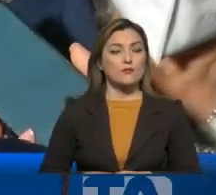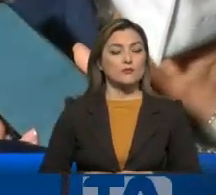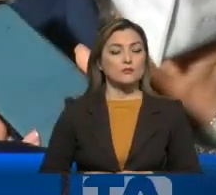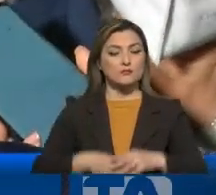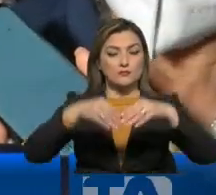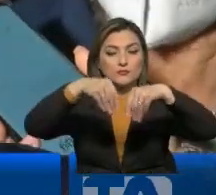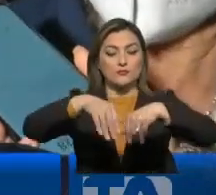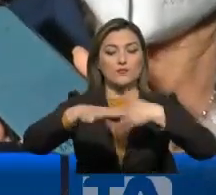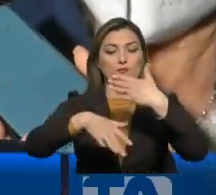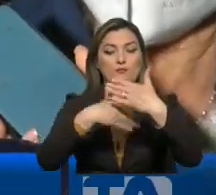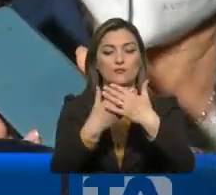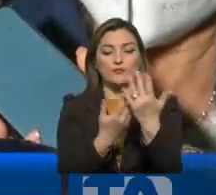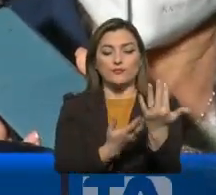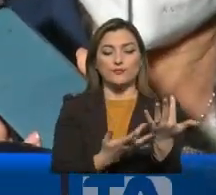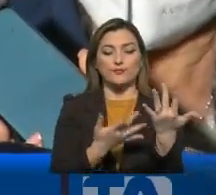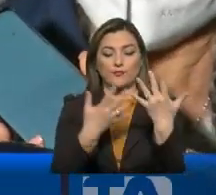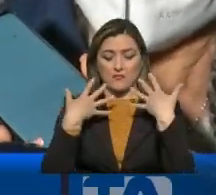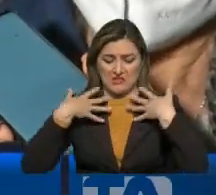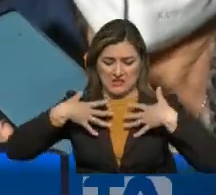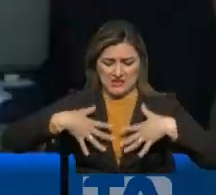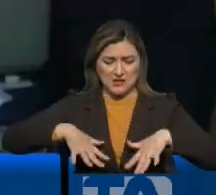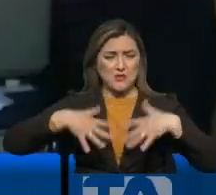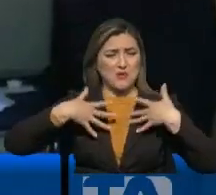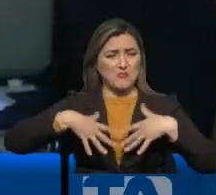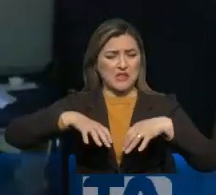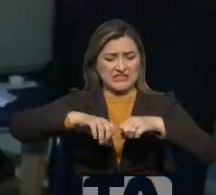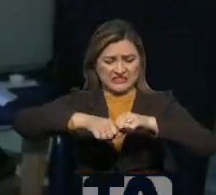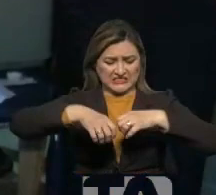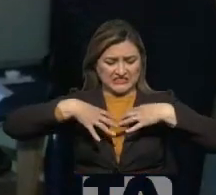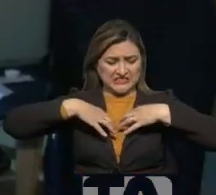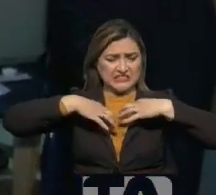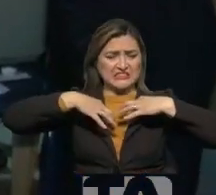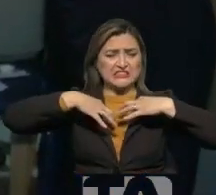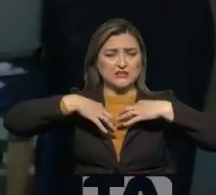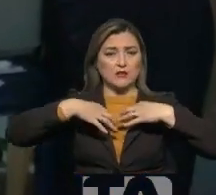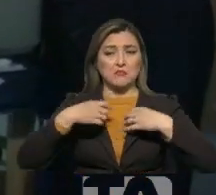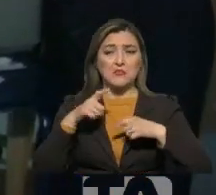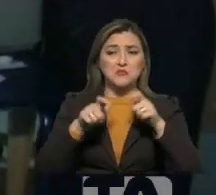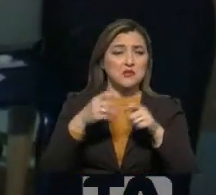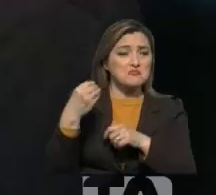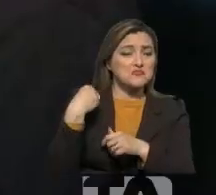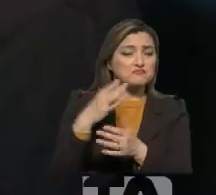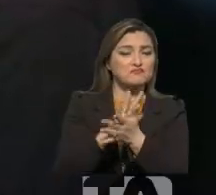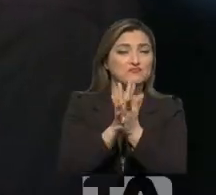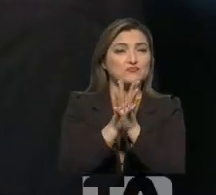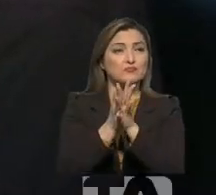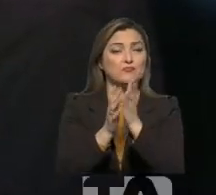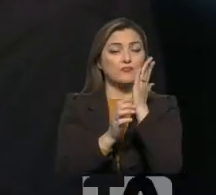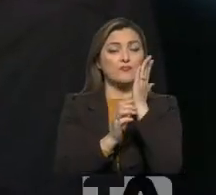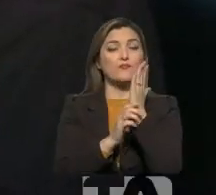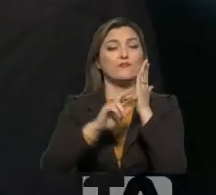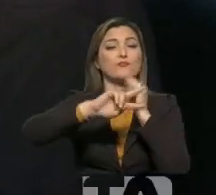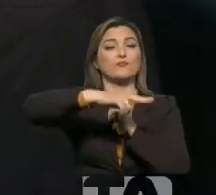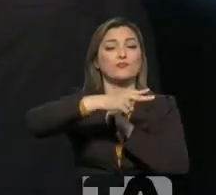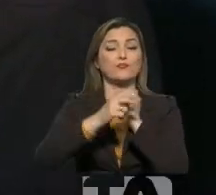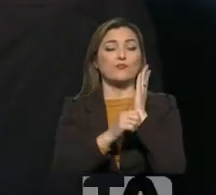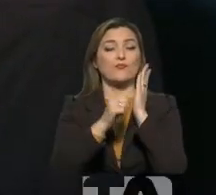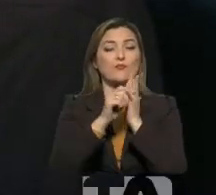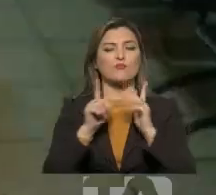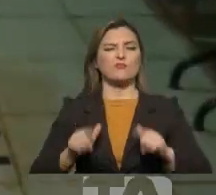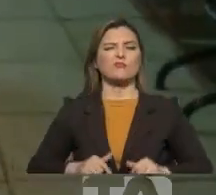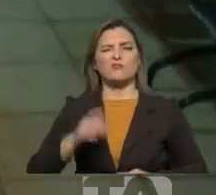esperando a todos mojados y nadie me dijo nada la viceministra de salud asegurada que el problema respondía a que varios ciudadanos